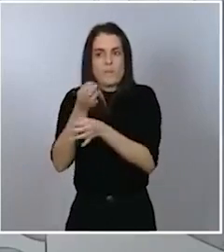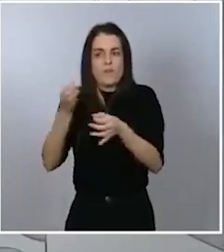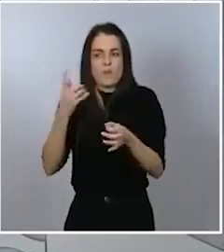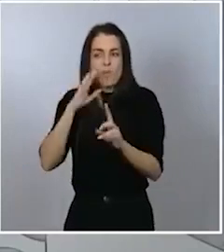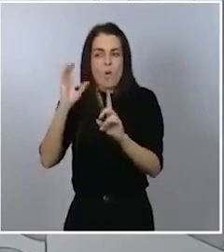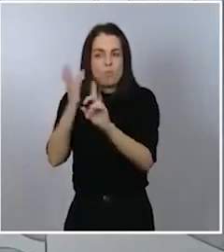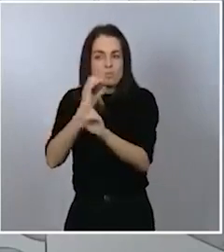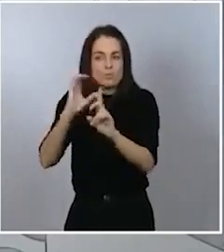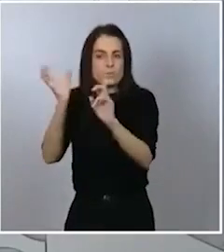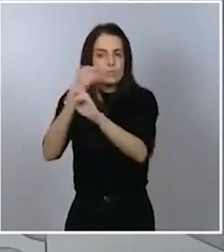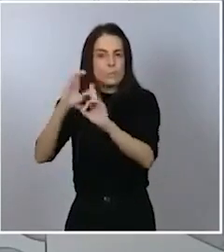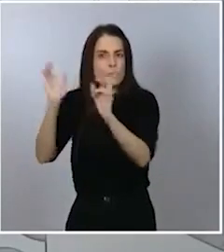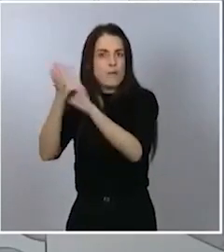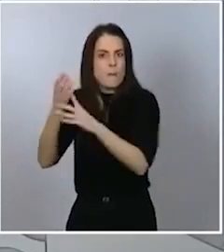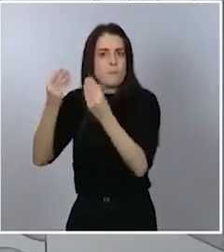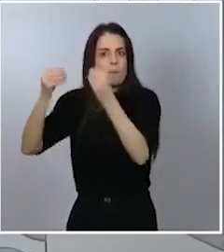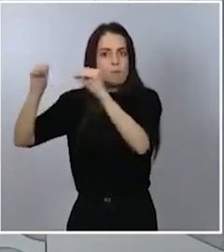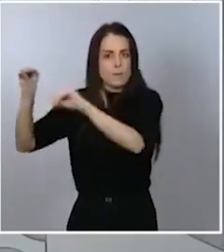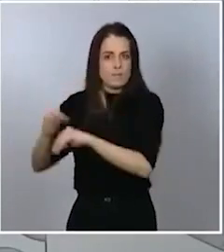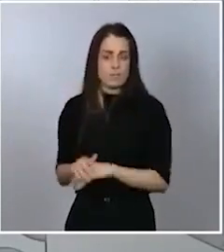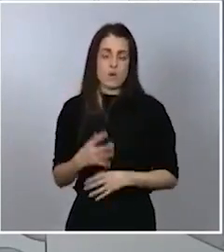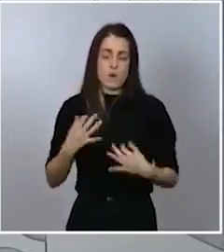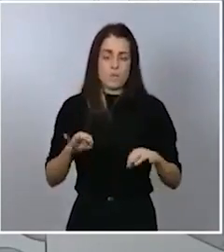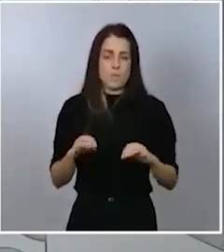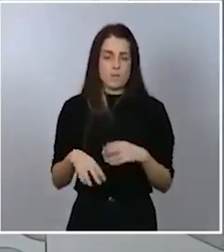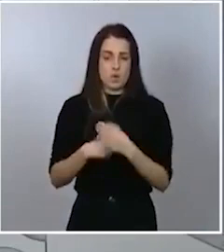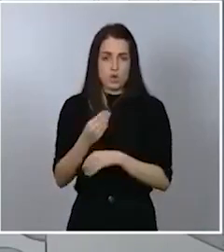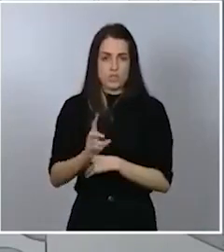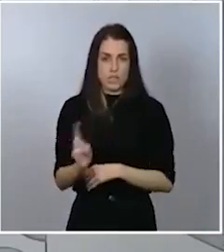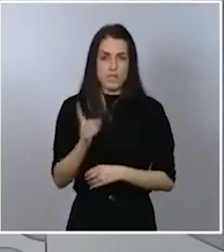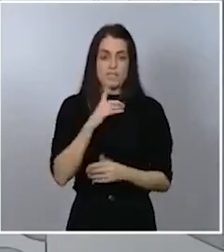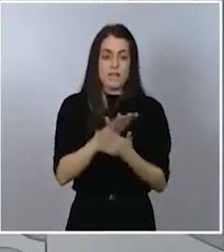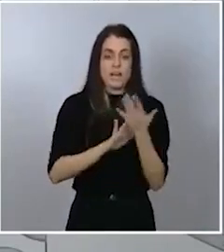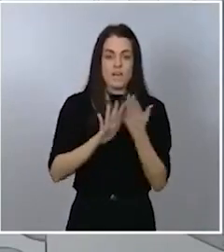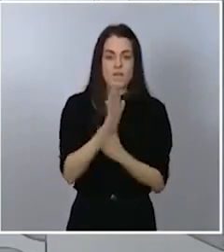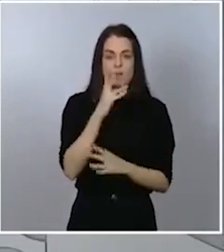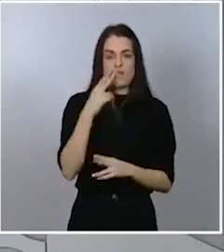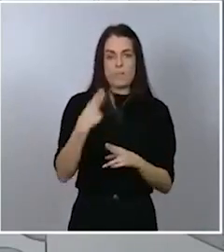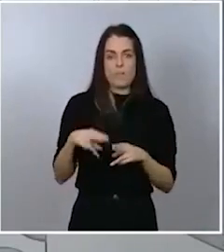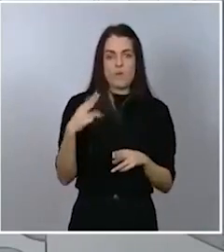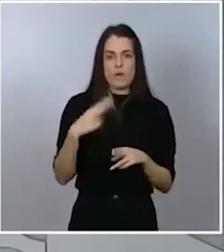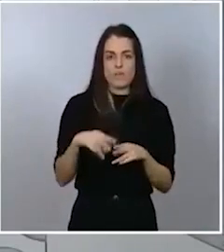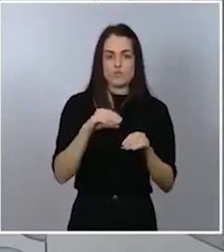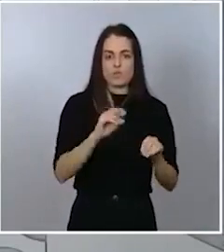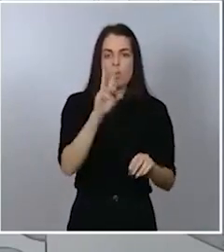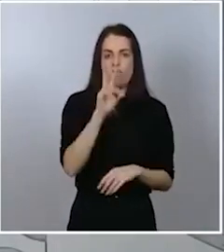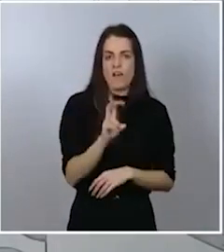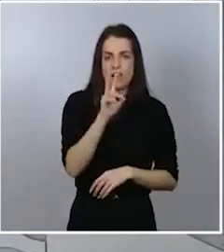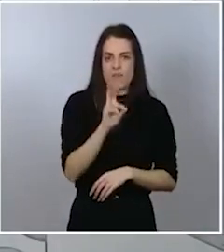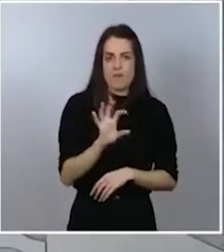y que mucho más cuando hablamos de la utilidad de la política y de la necesidad de legitimar la política